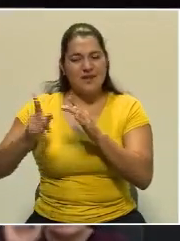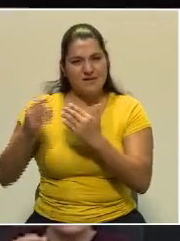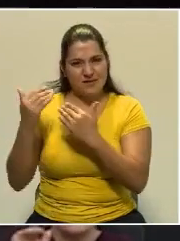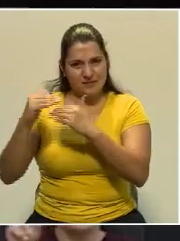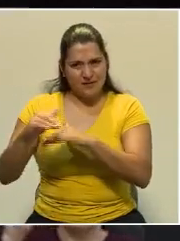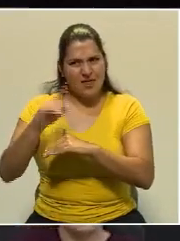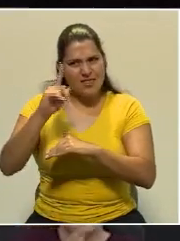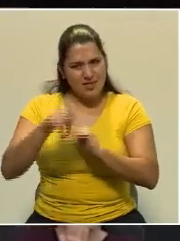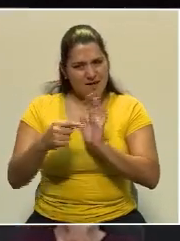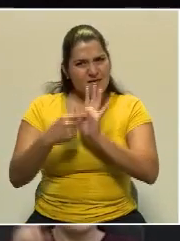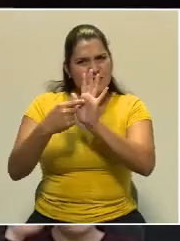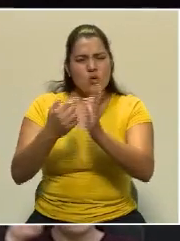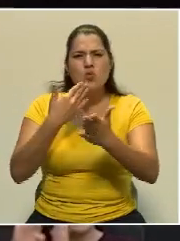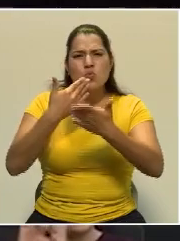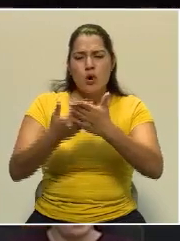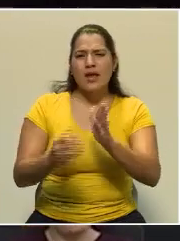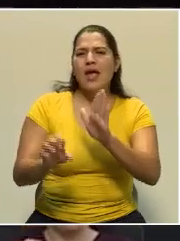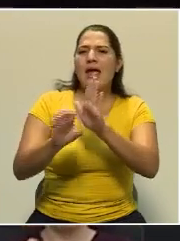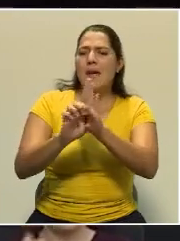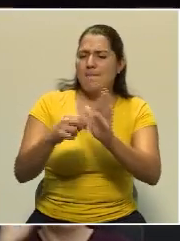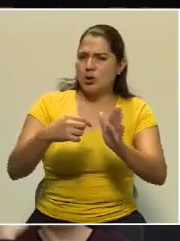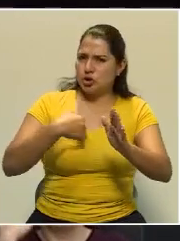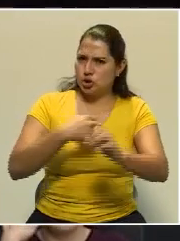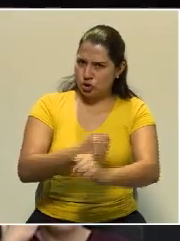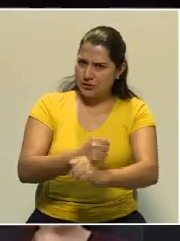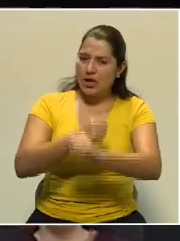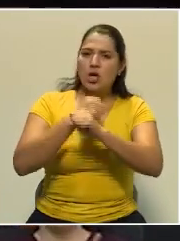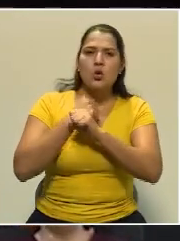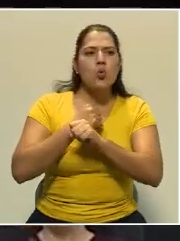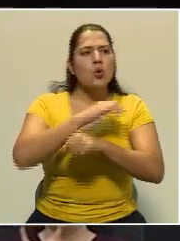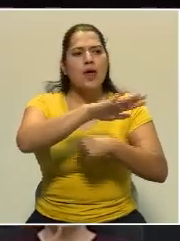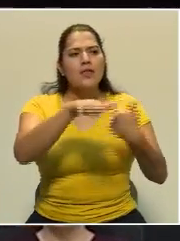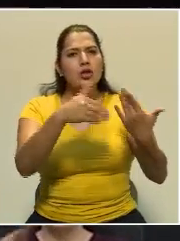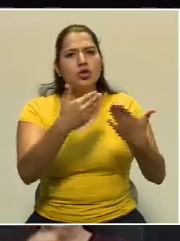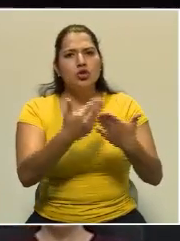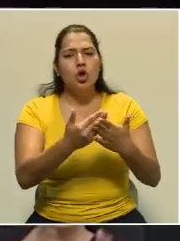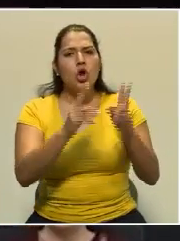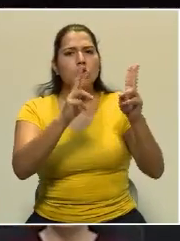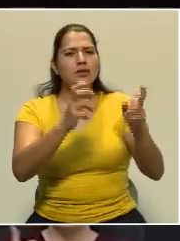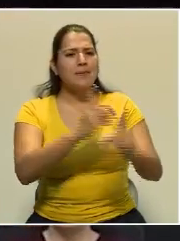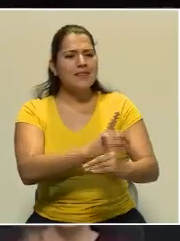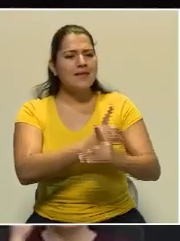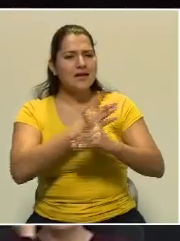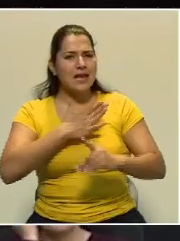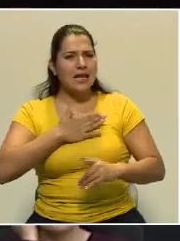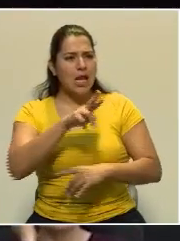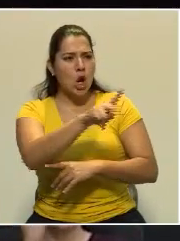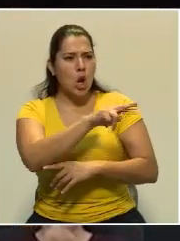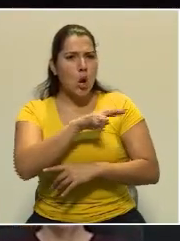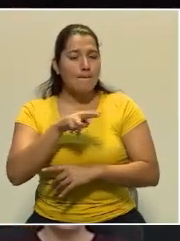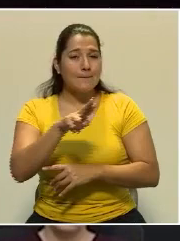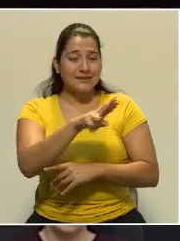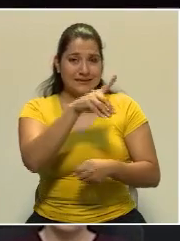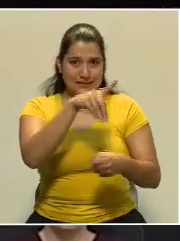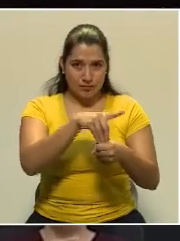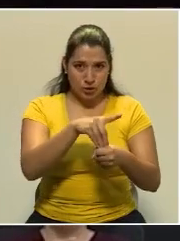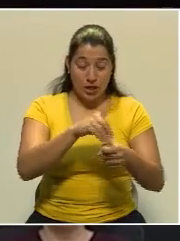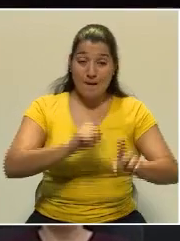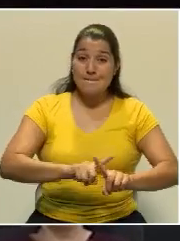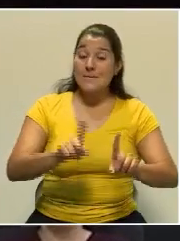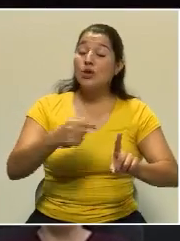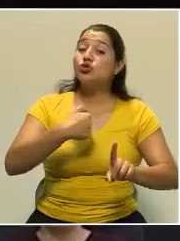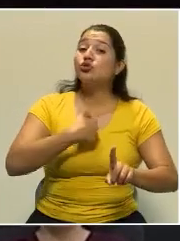Yo estoy totalmente convencida de lo que han defendido mis compañeros y compañeras diputadas. Pero también